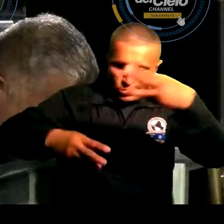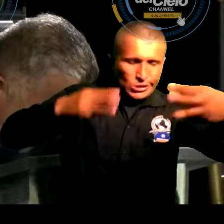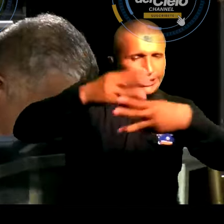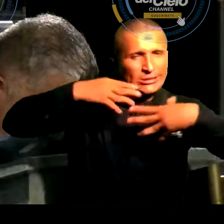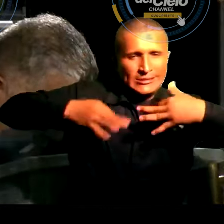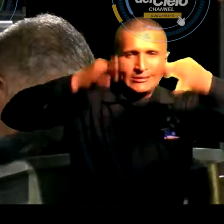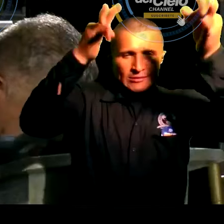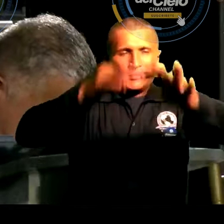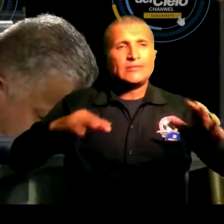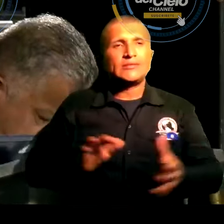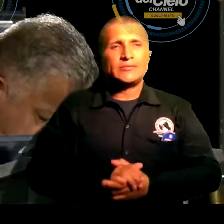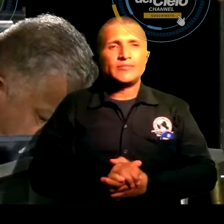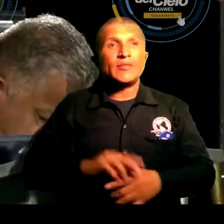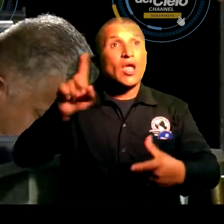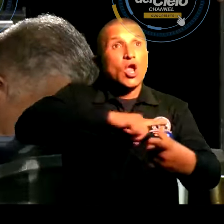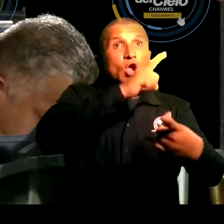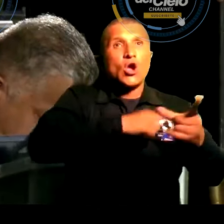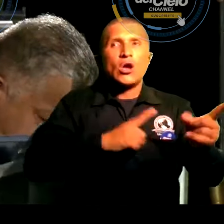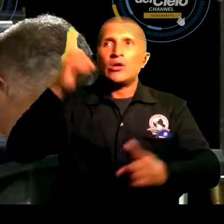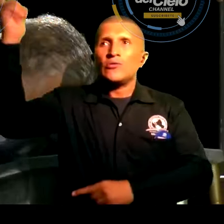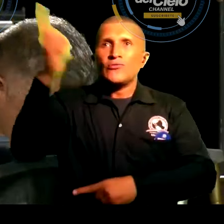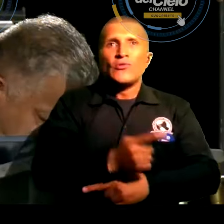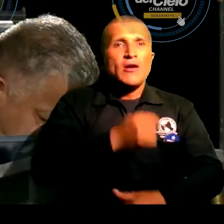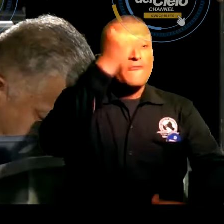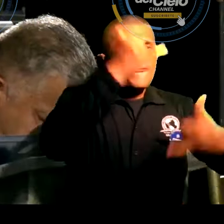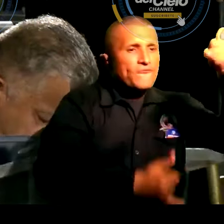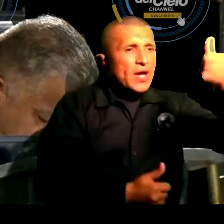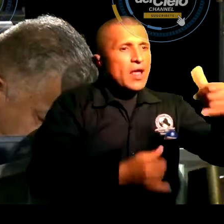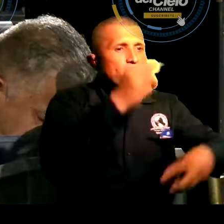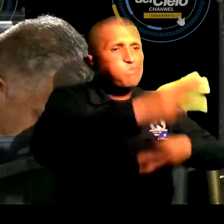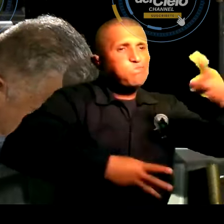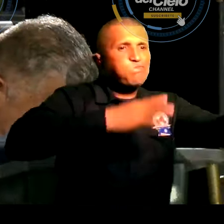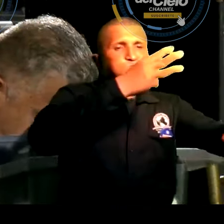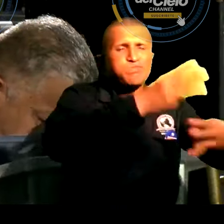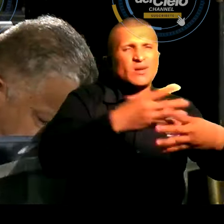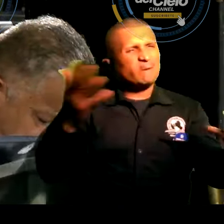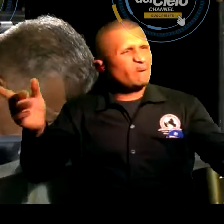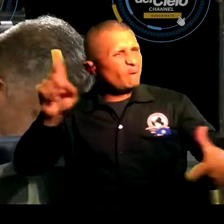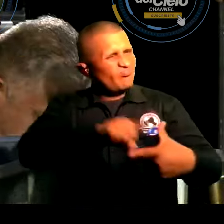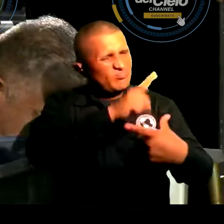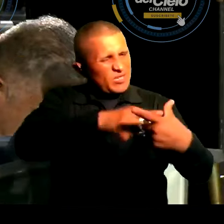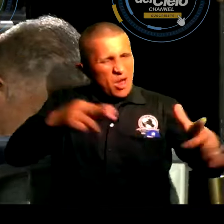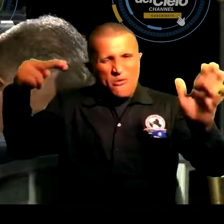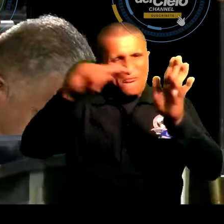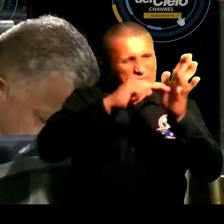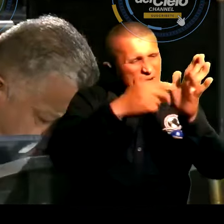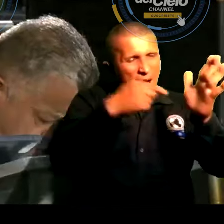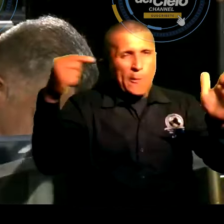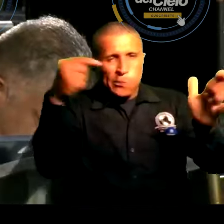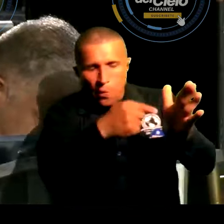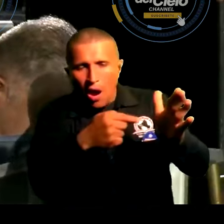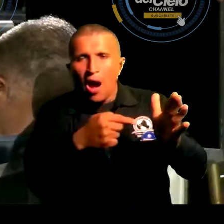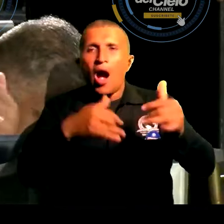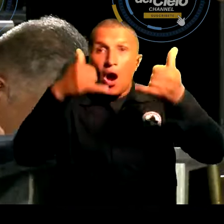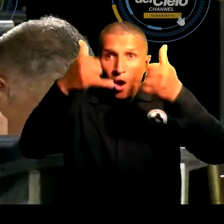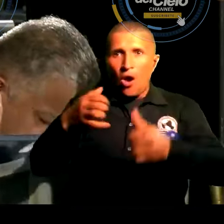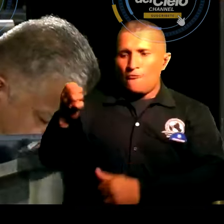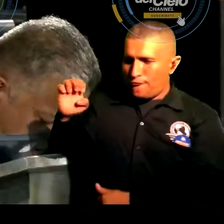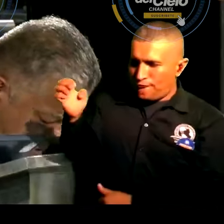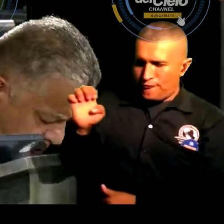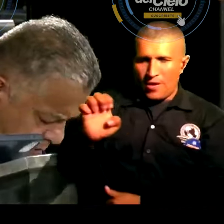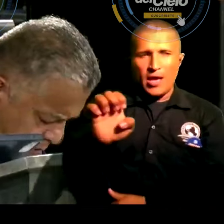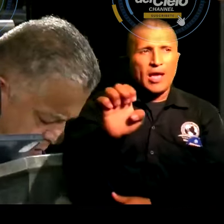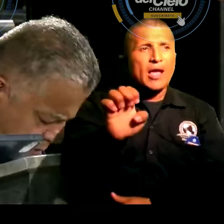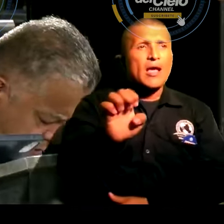entonces vendrá el fin. La palabra entonces que conocemos hoy como evangelio proviene